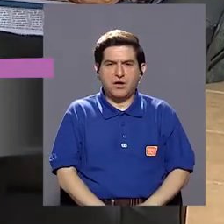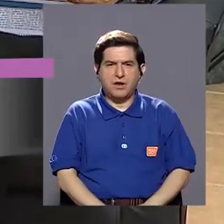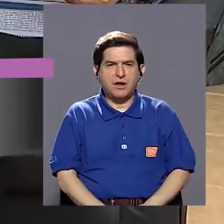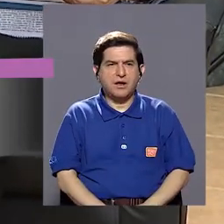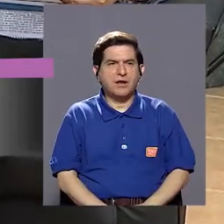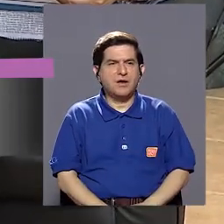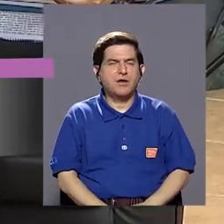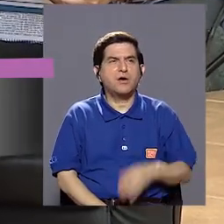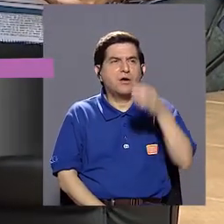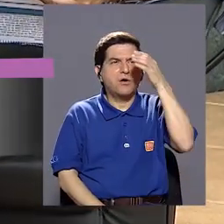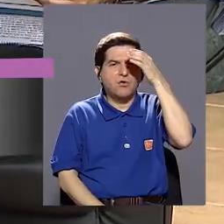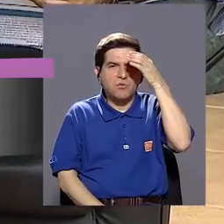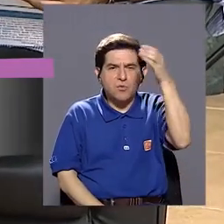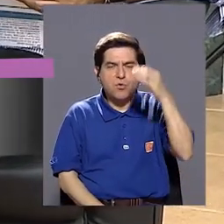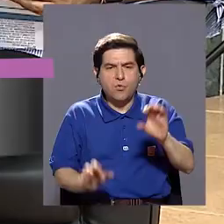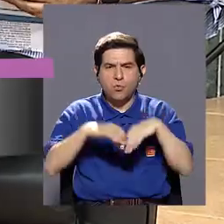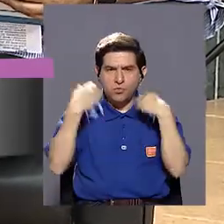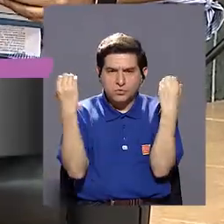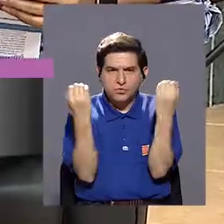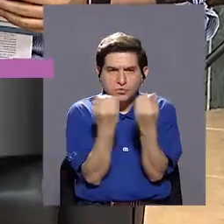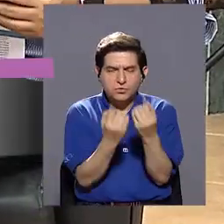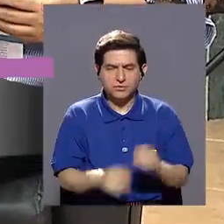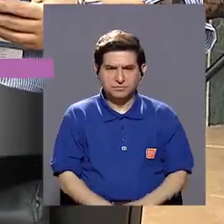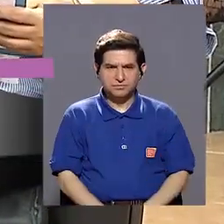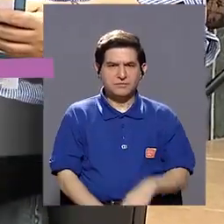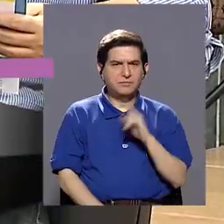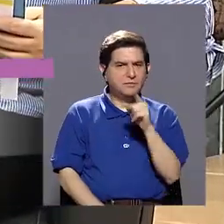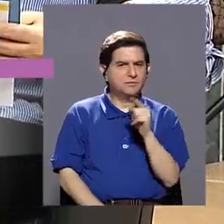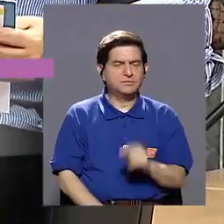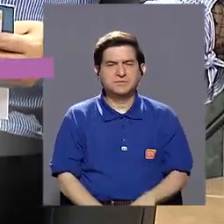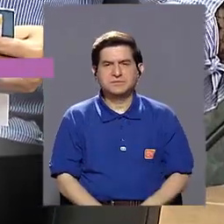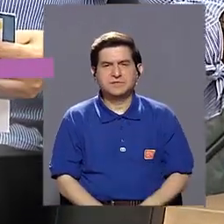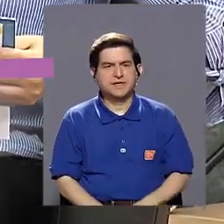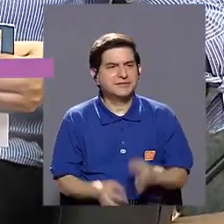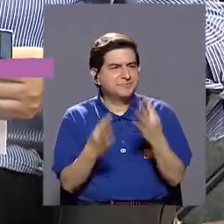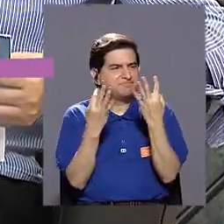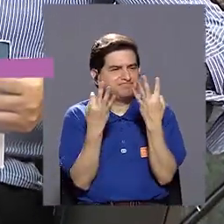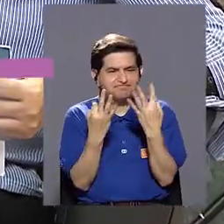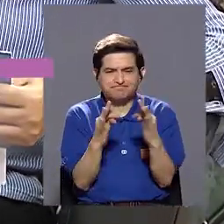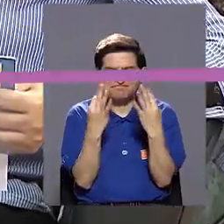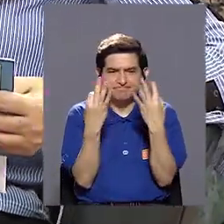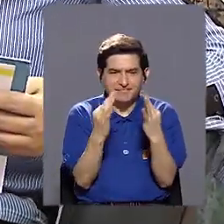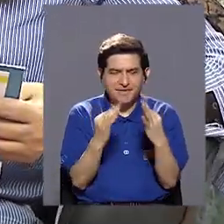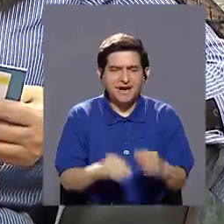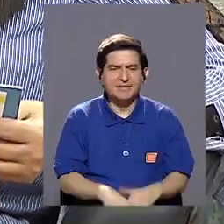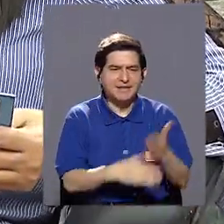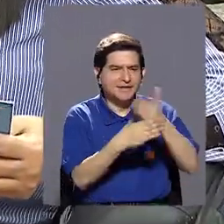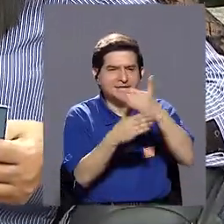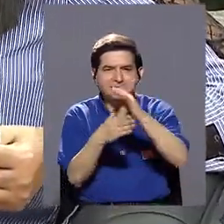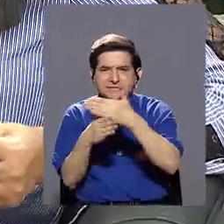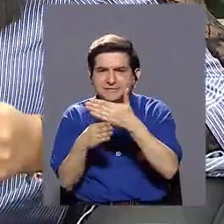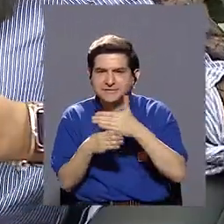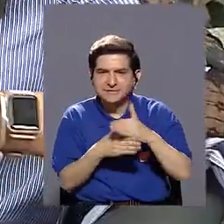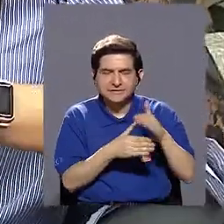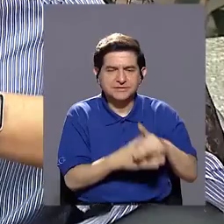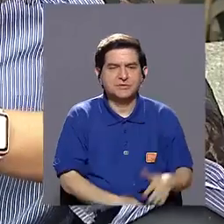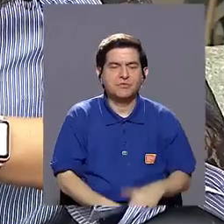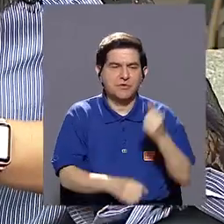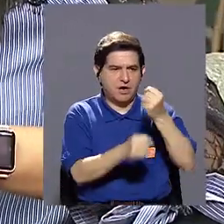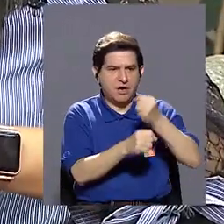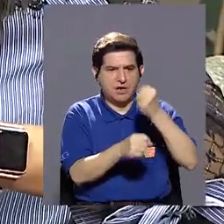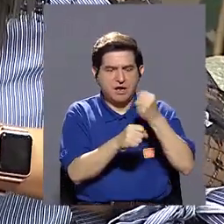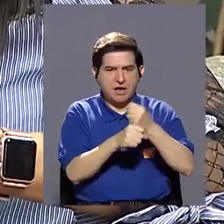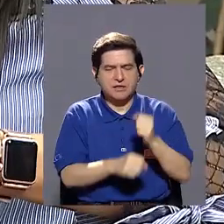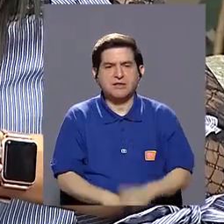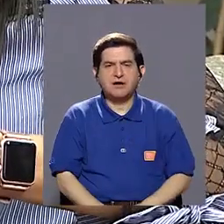en términos de cultura organizacional, porque entonces cómo haces o cómo te distribuís, ¿verdad?, entre la tarea